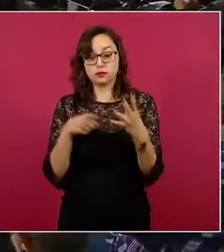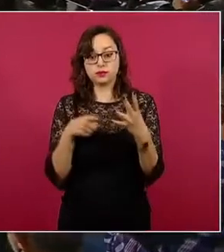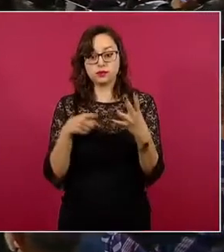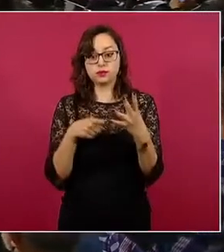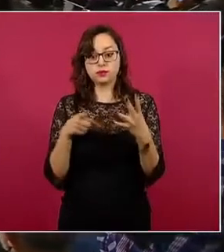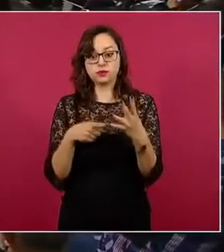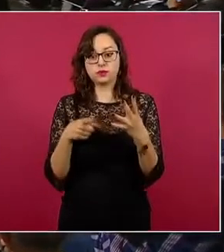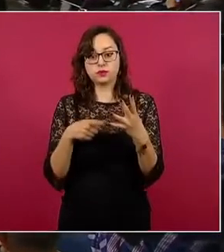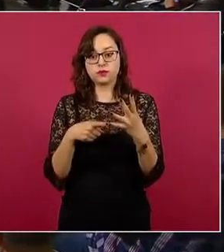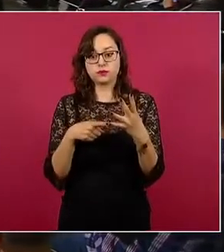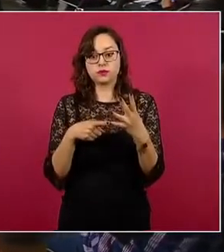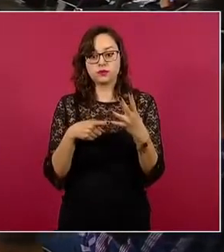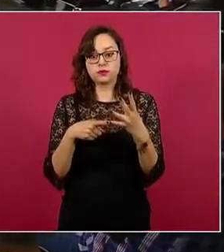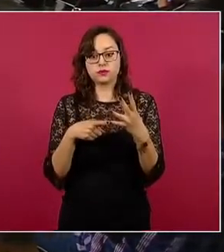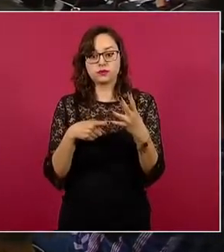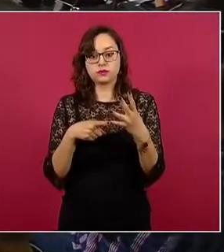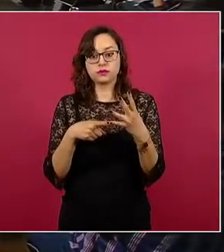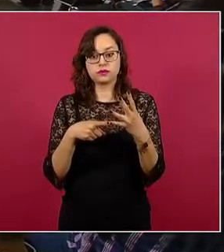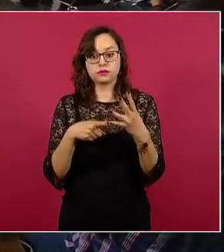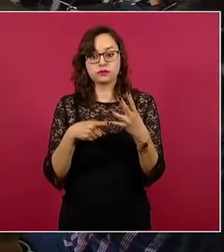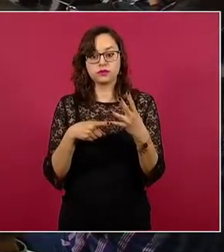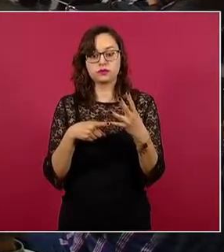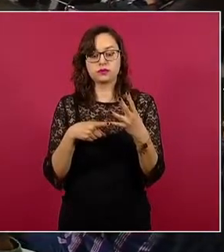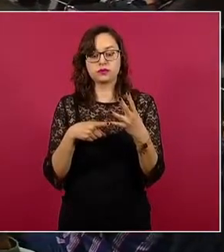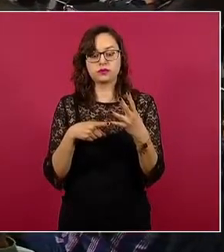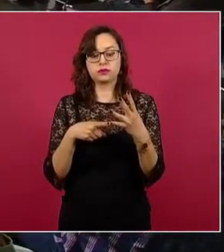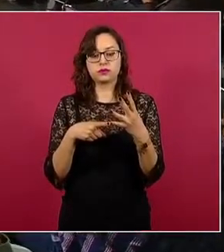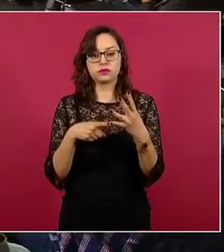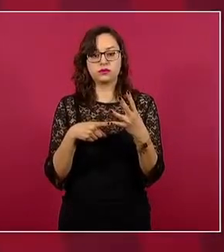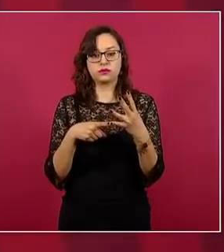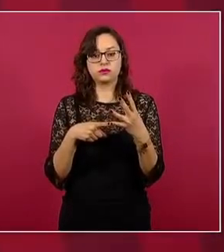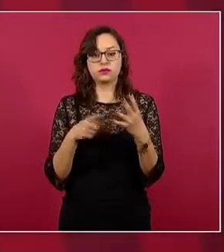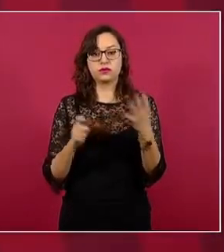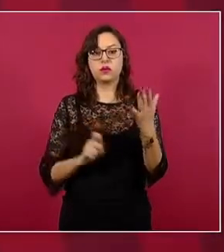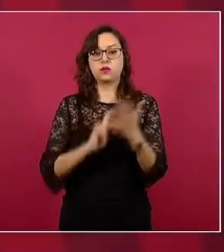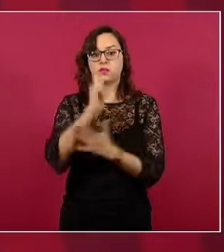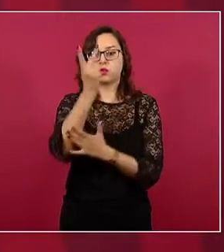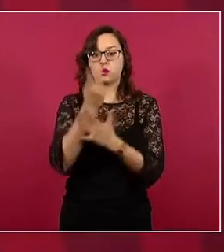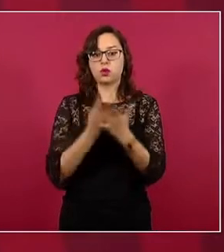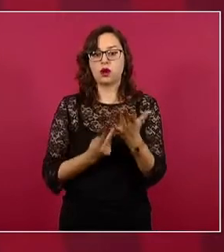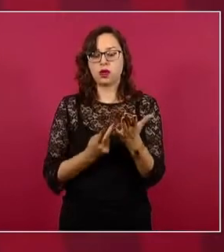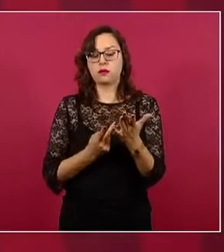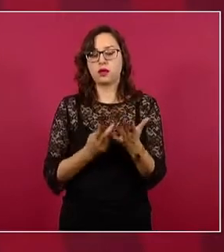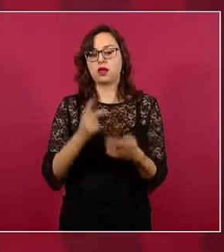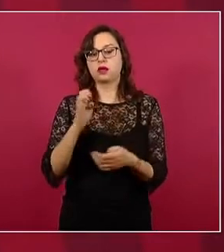programa, que es la cuarta acción, de La Escuela es Nuestra,